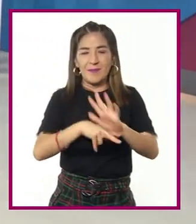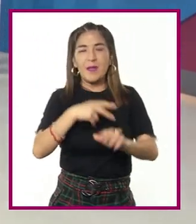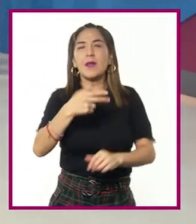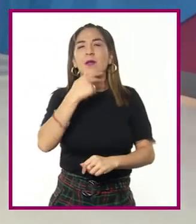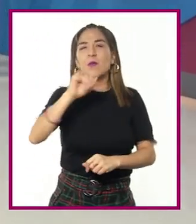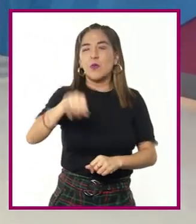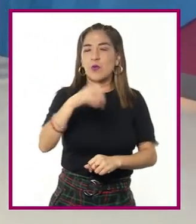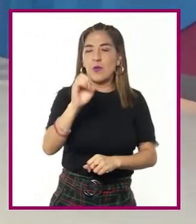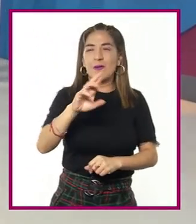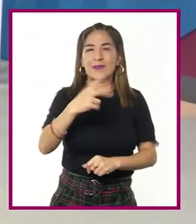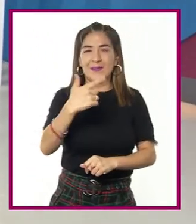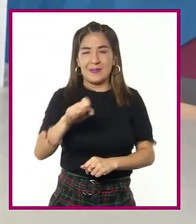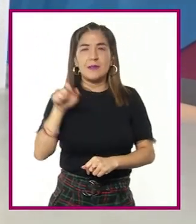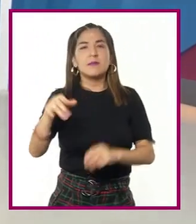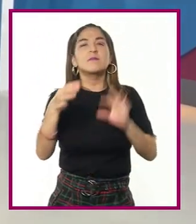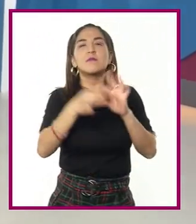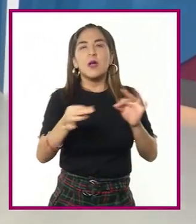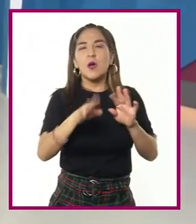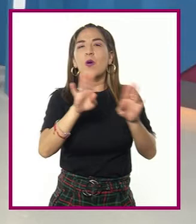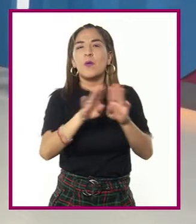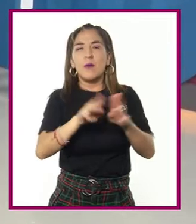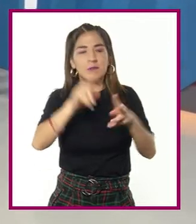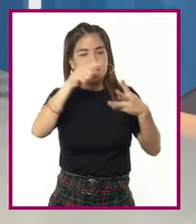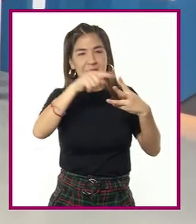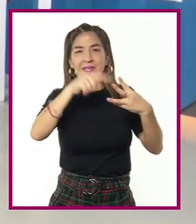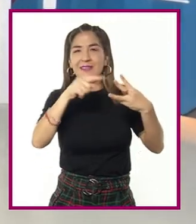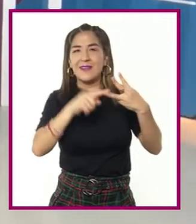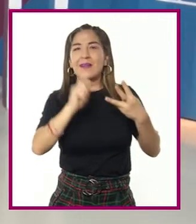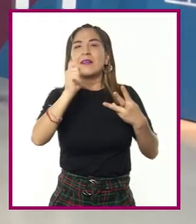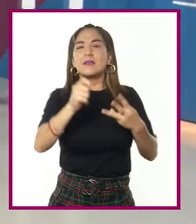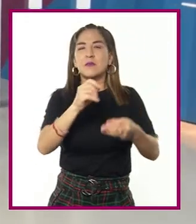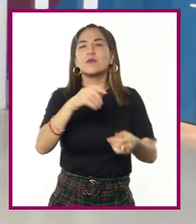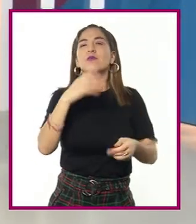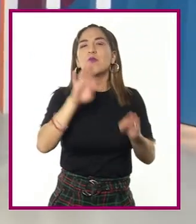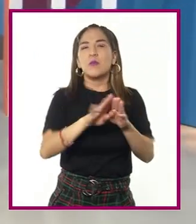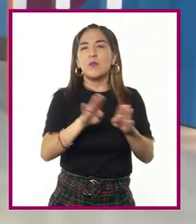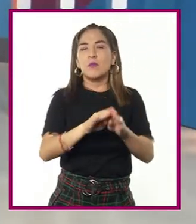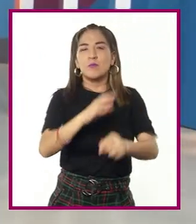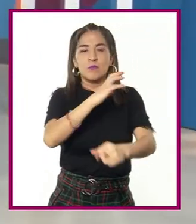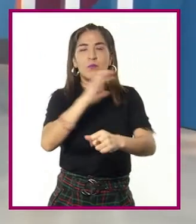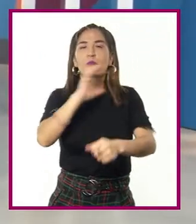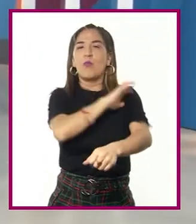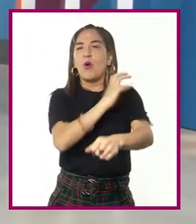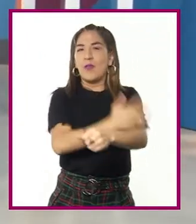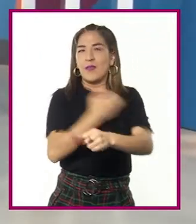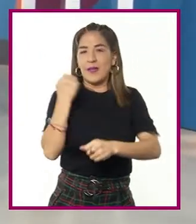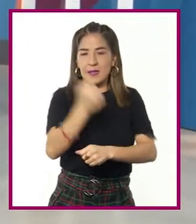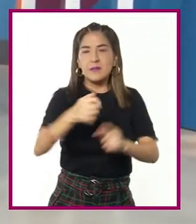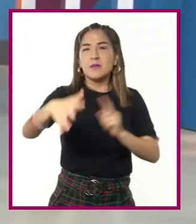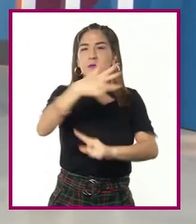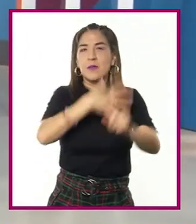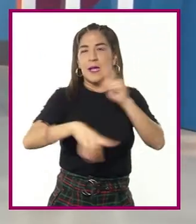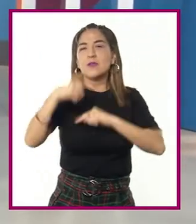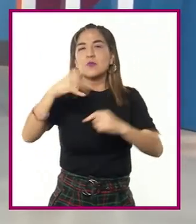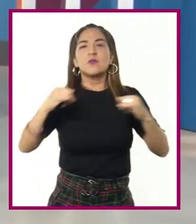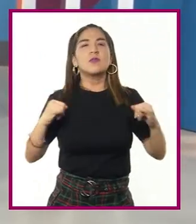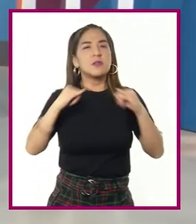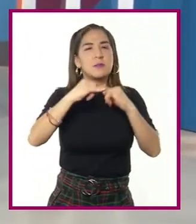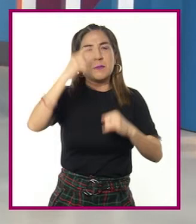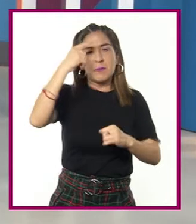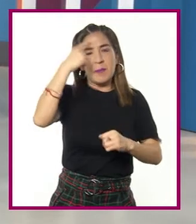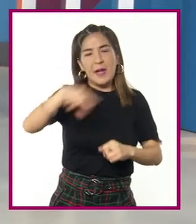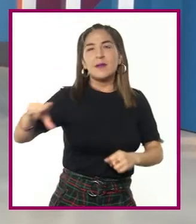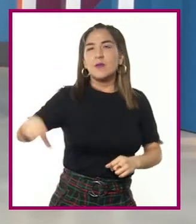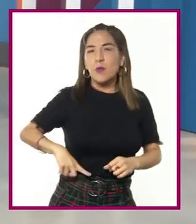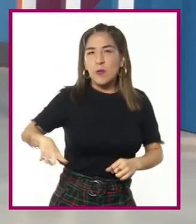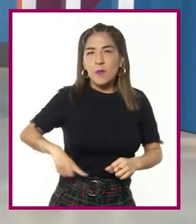podemos definir el poder público o los poderes públicos como un conjunto de órganos e instituciones del Estado, que se